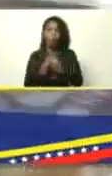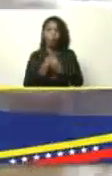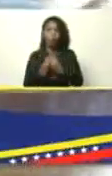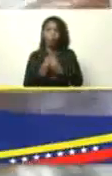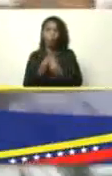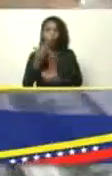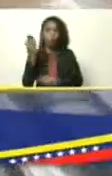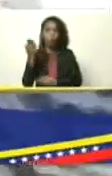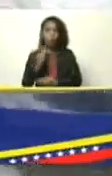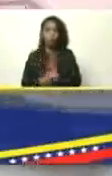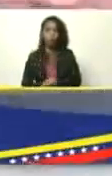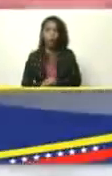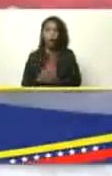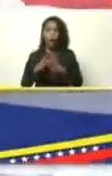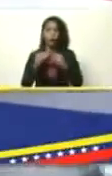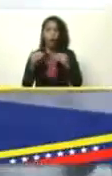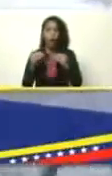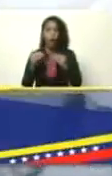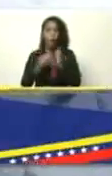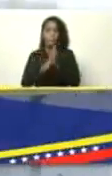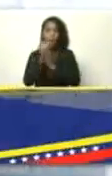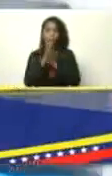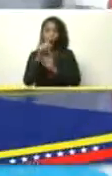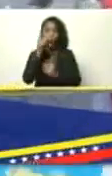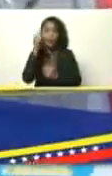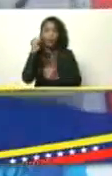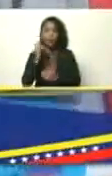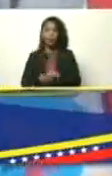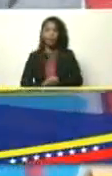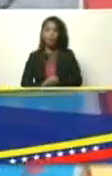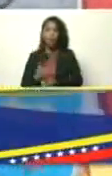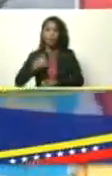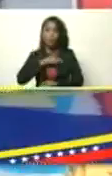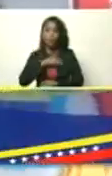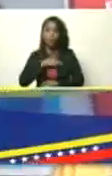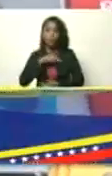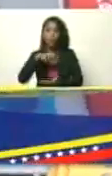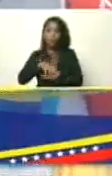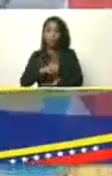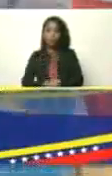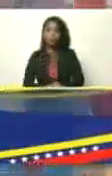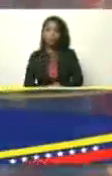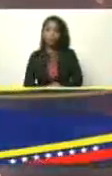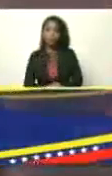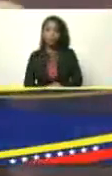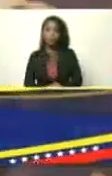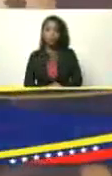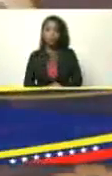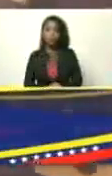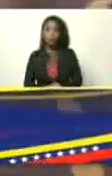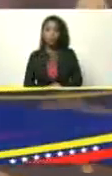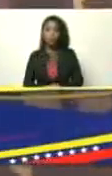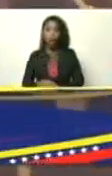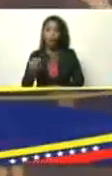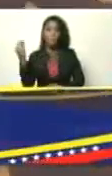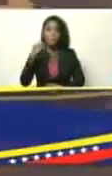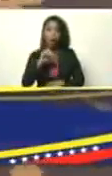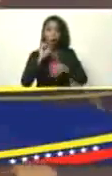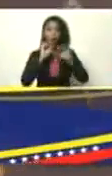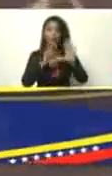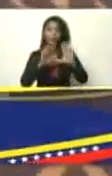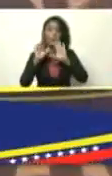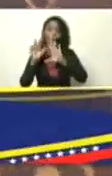suya, a todos los emprendedores y emprendedoras de nuestro estado. Son más de